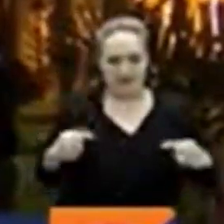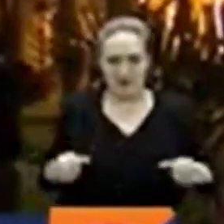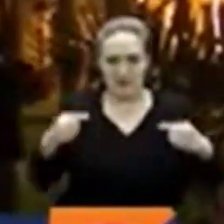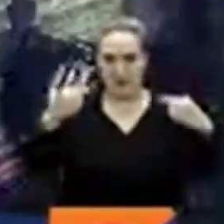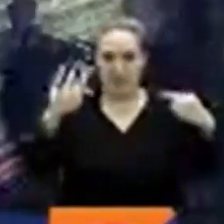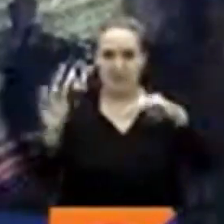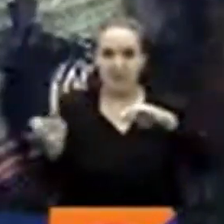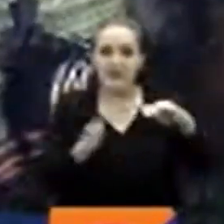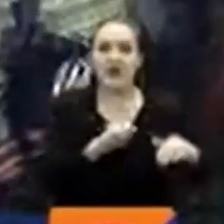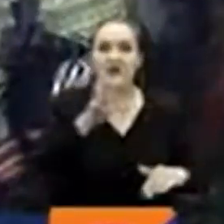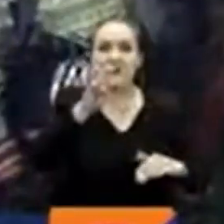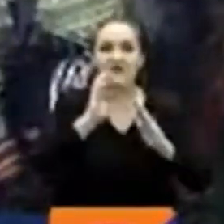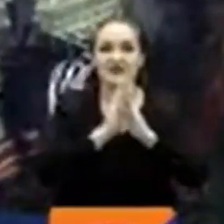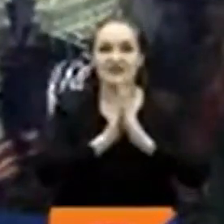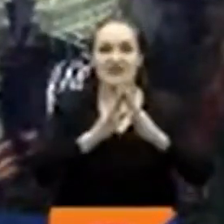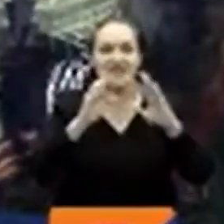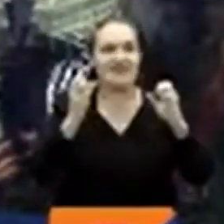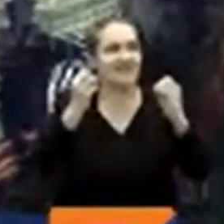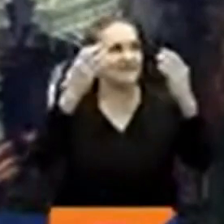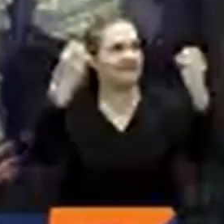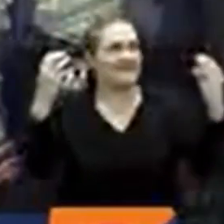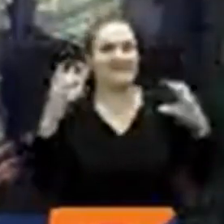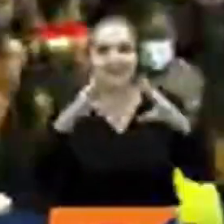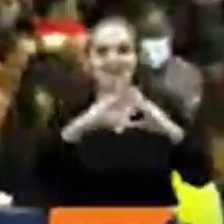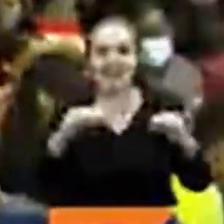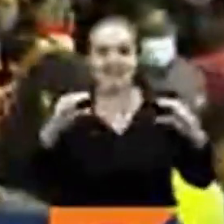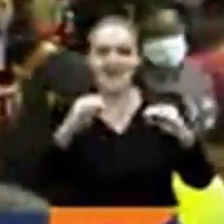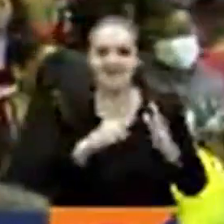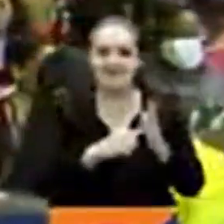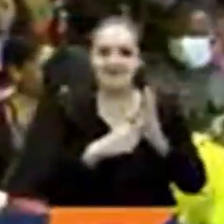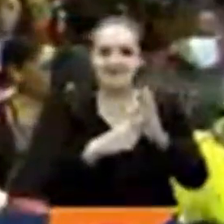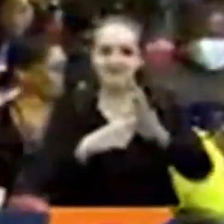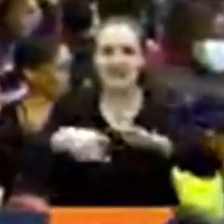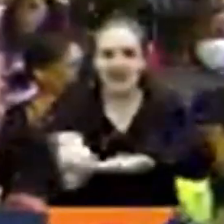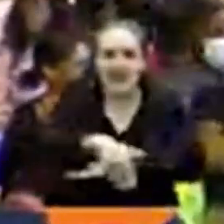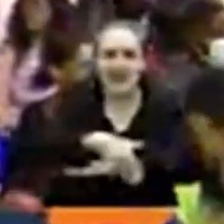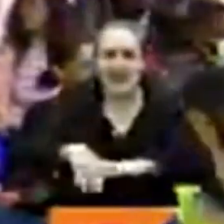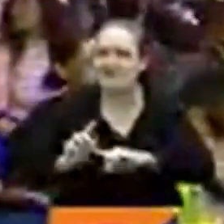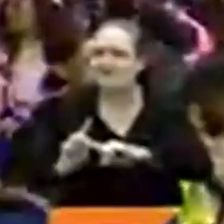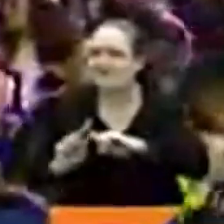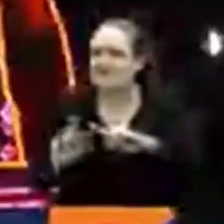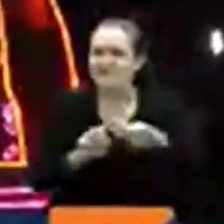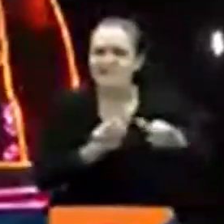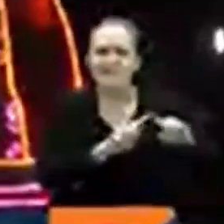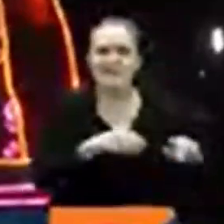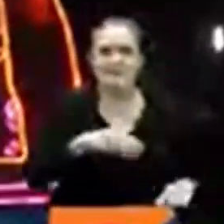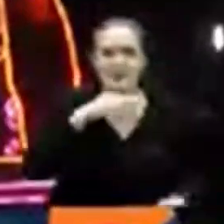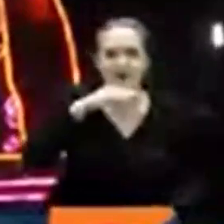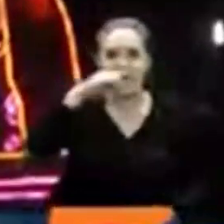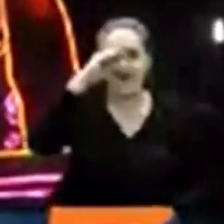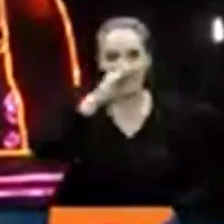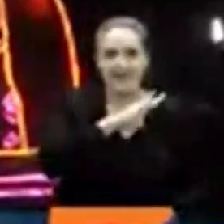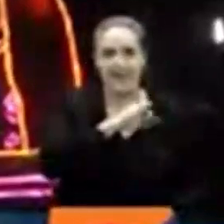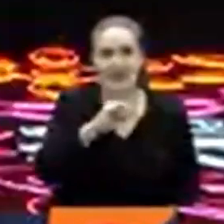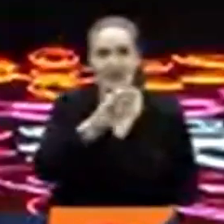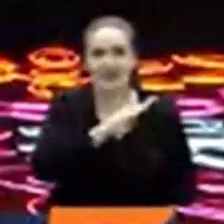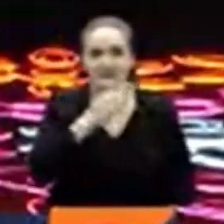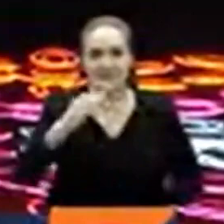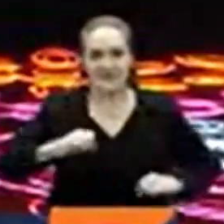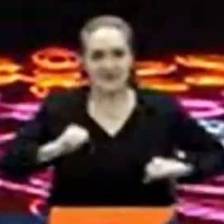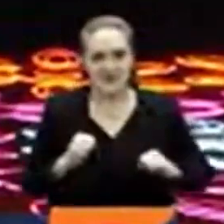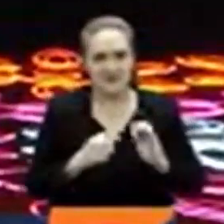la alegría de la Navidad. Al final de la emisión, recorrido por las calles más lindas de Medellín, Cali, Barranquilla y